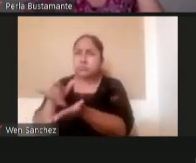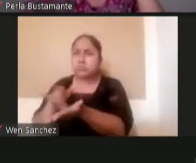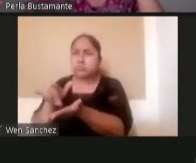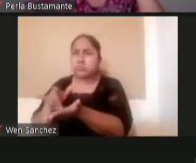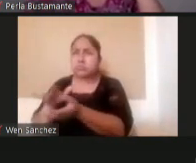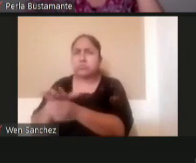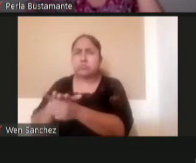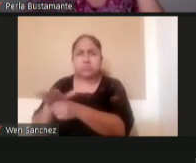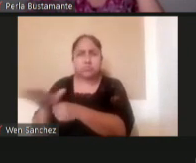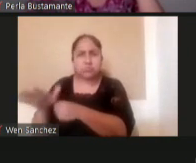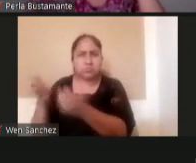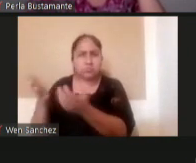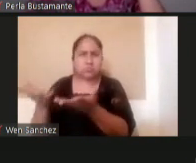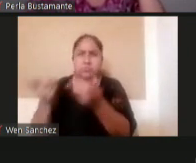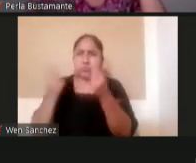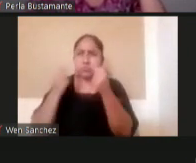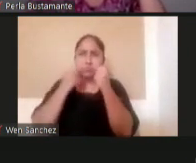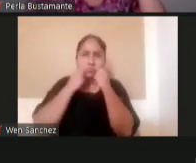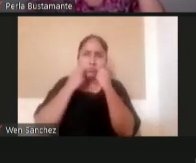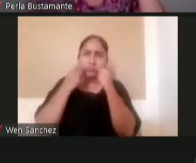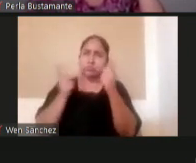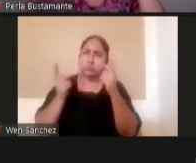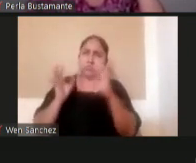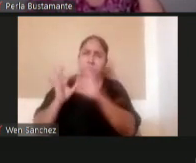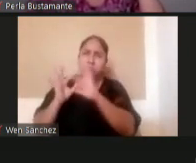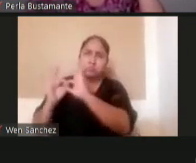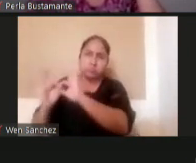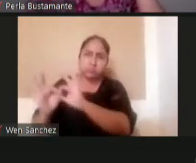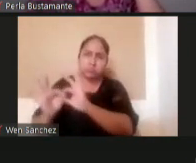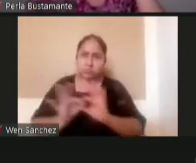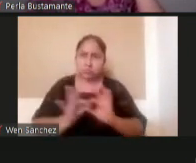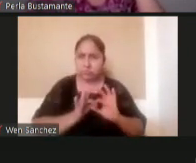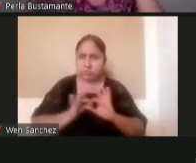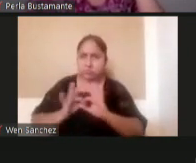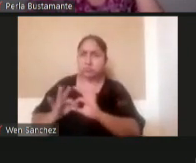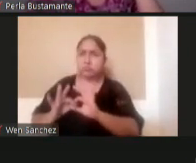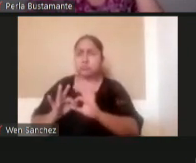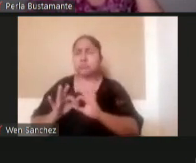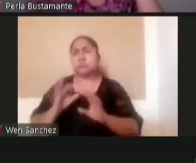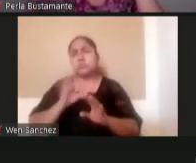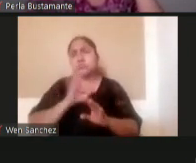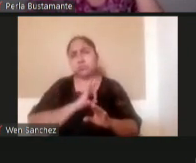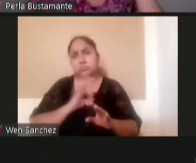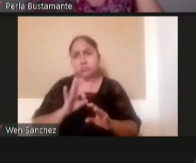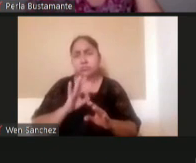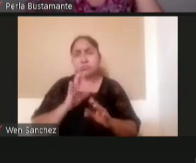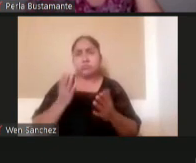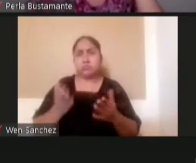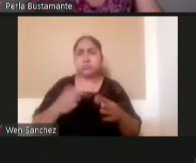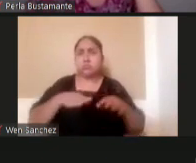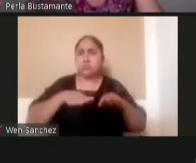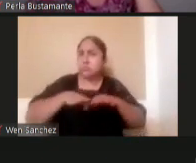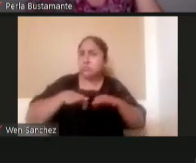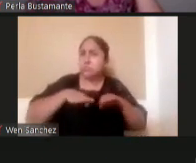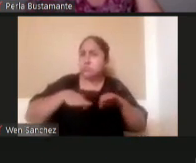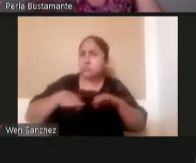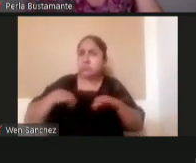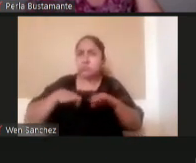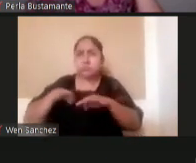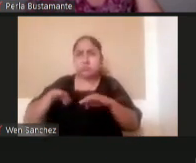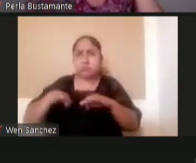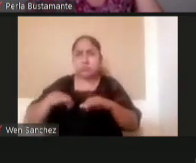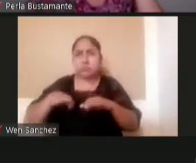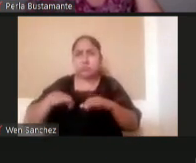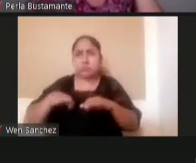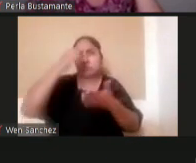que trabajemos en bloque y que podamos, bueno, darle este mensaje de unidad como gobierno a los